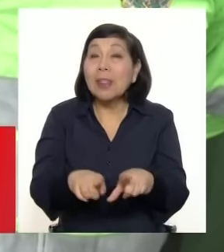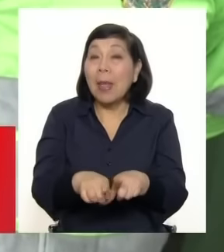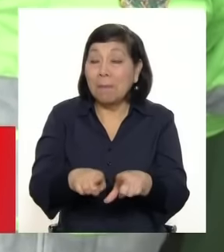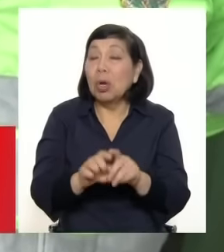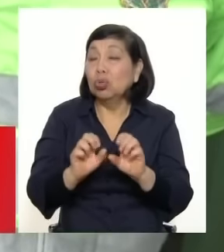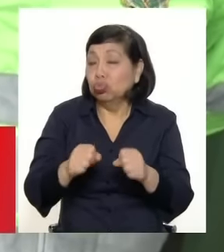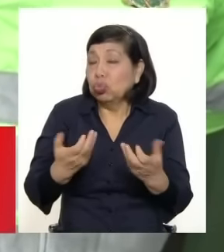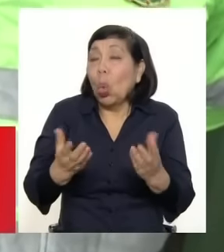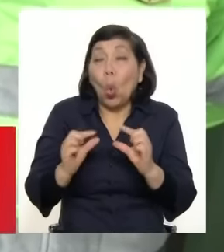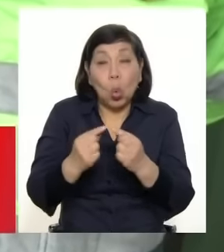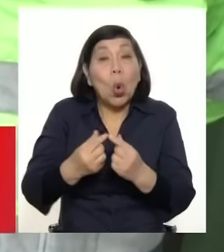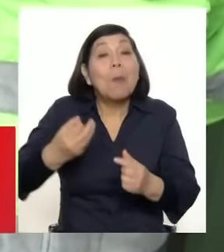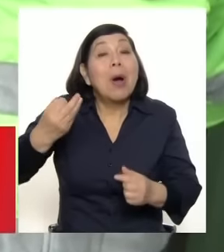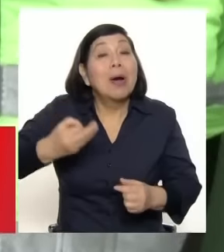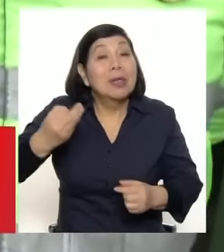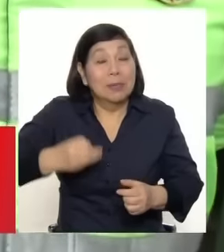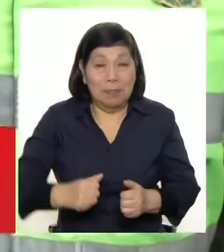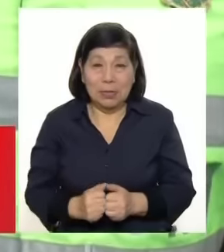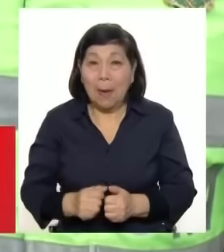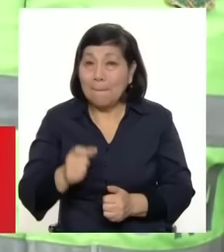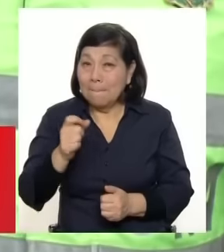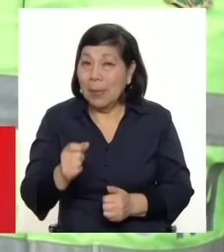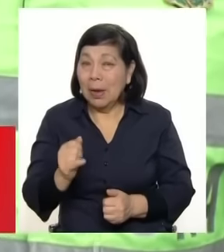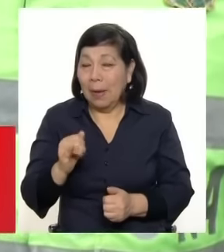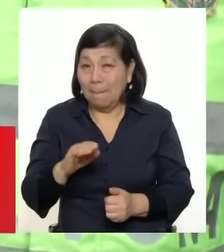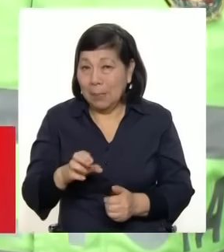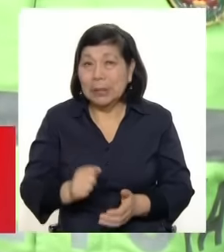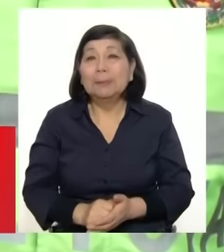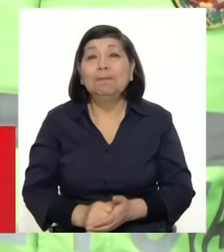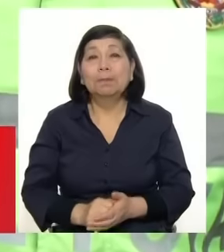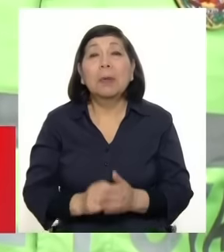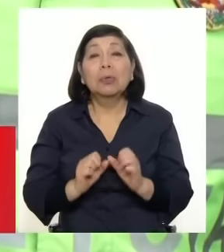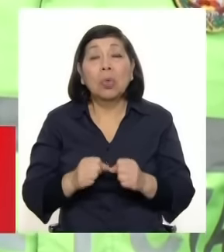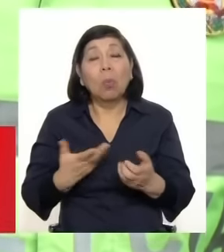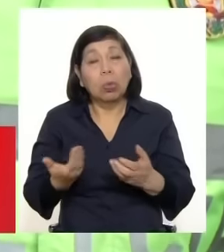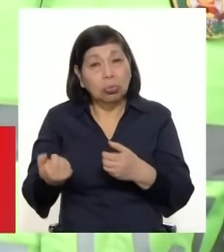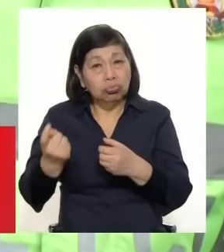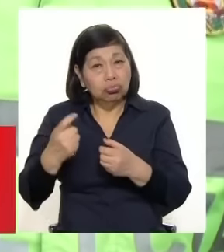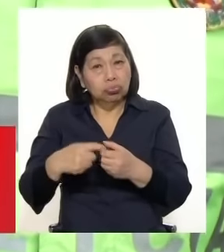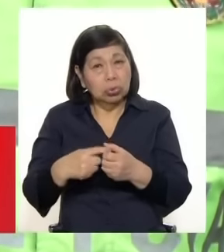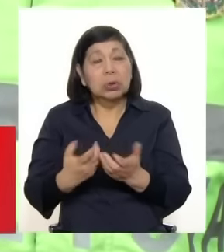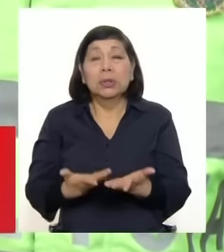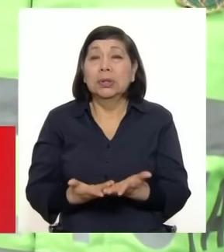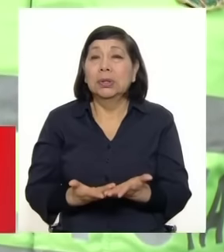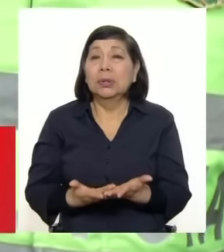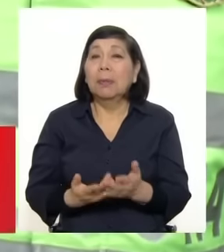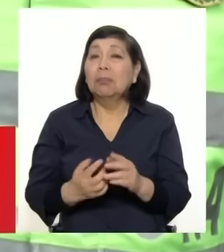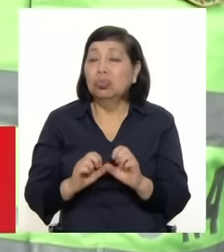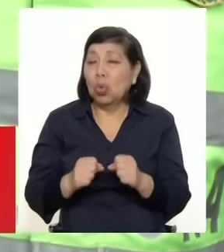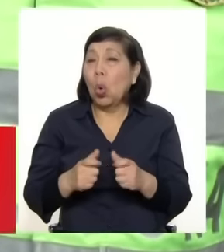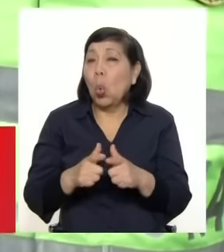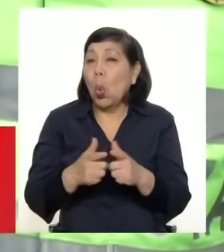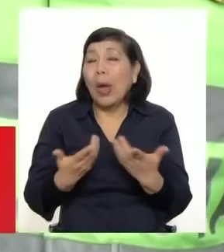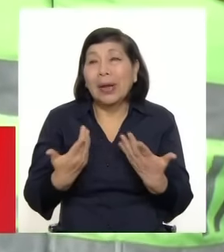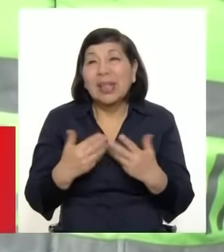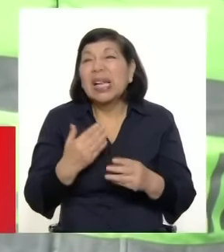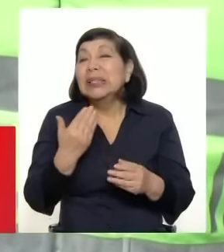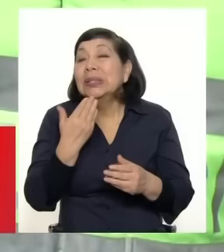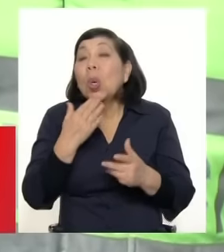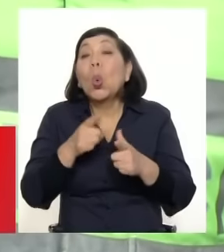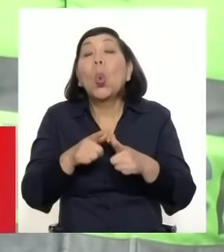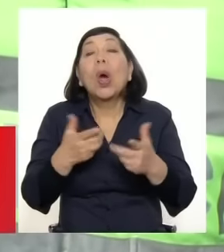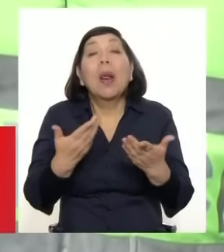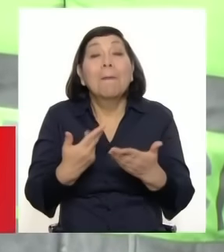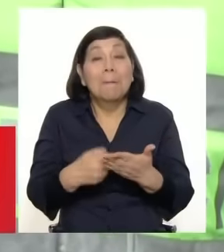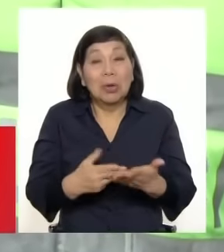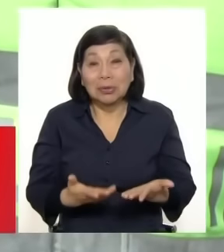ha conformado un grupo especial con personal elite de la Fuerza Armada para que intervenga con el escuadrón de emergencia en lugares ya identificados